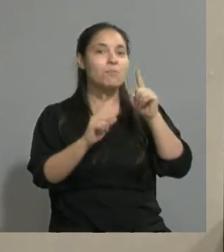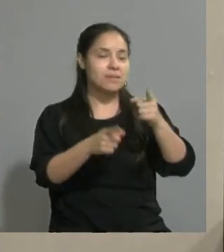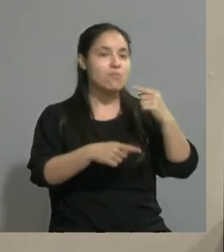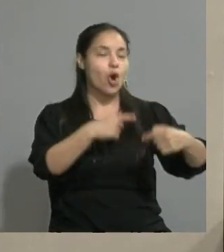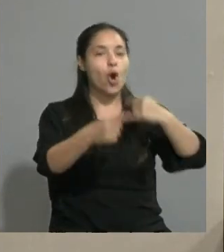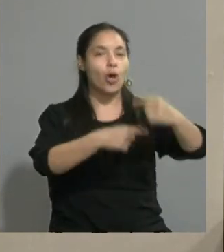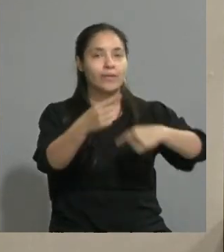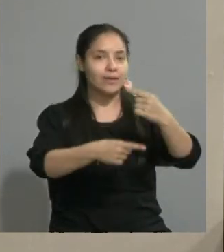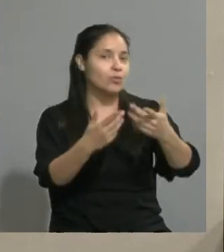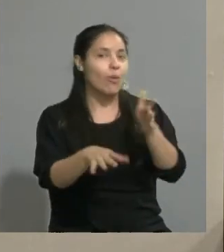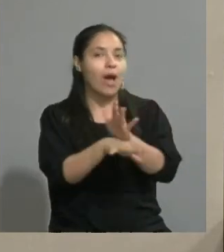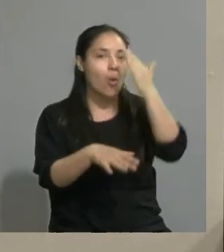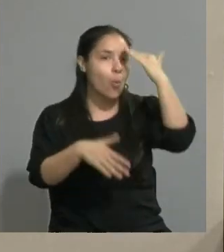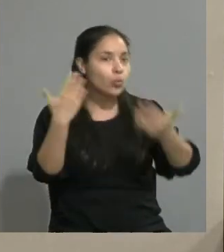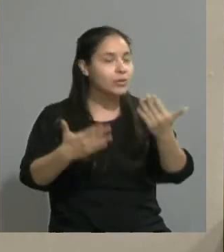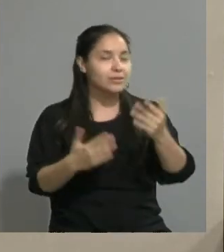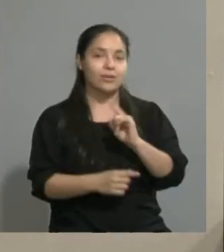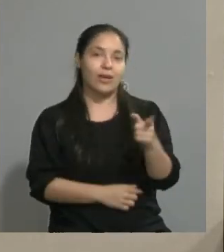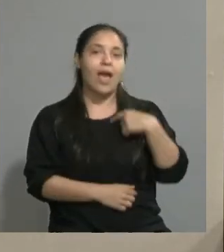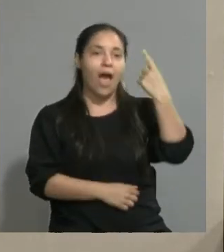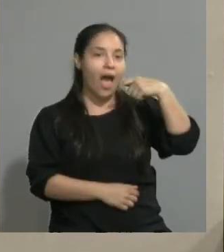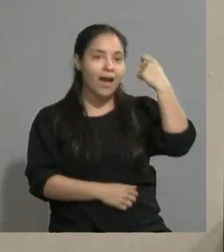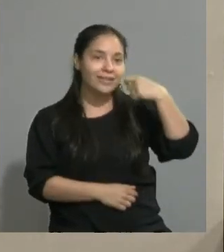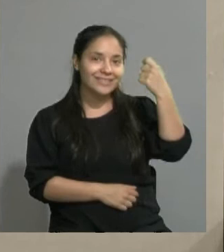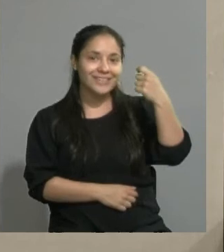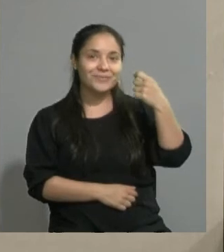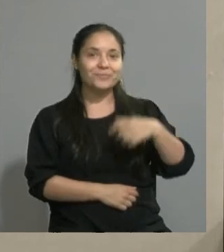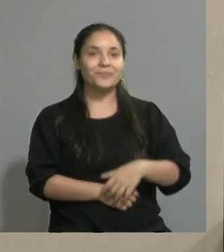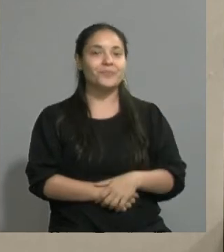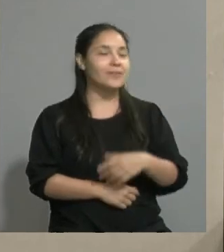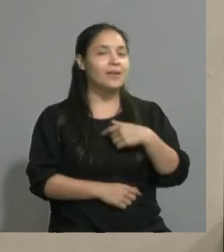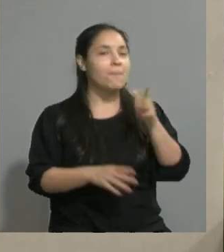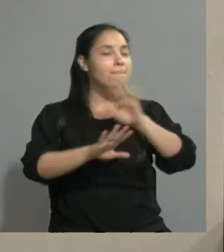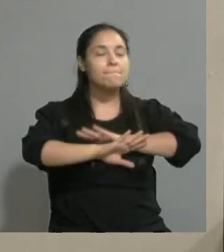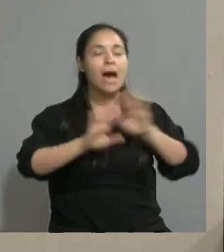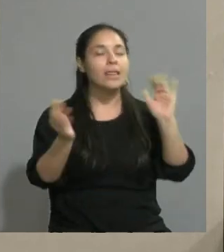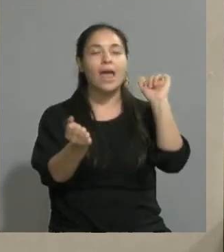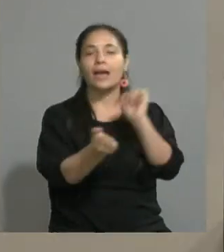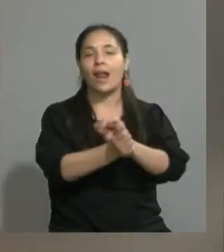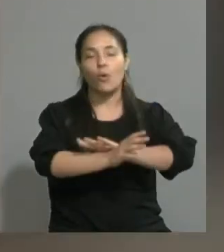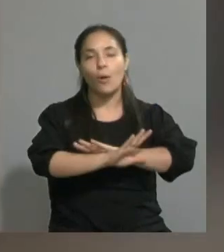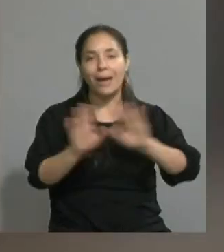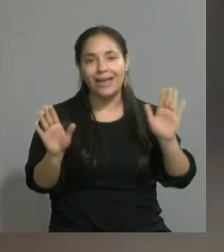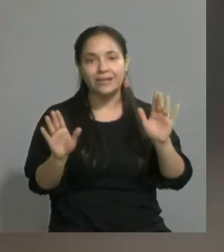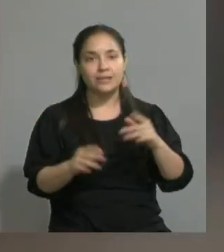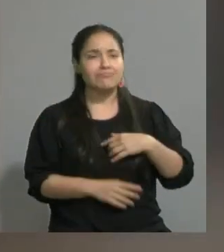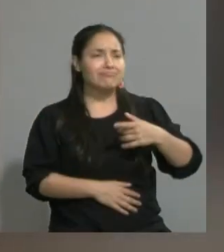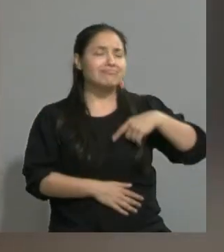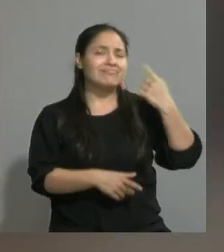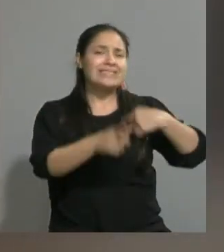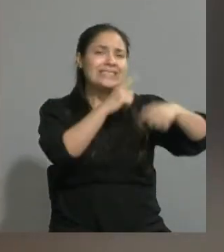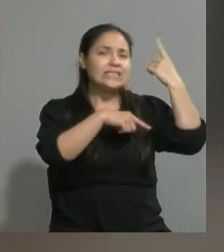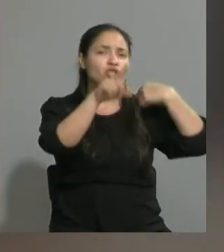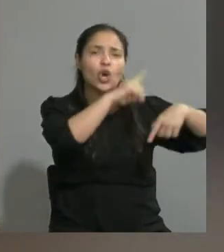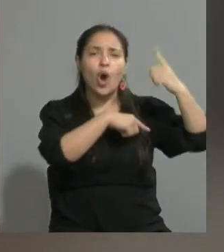situaciones injustas. El animal debe dejar de ser esclavo, porque durante toda la historia de la humanidad